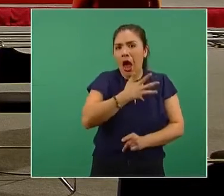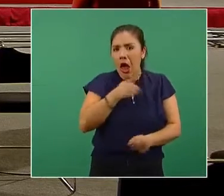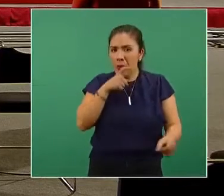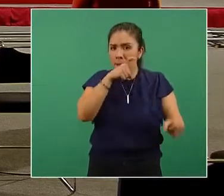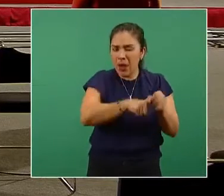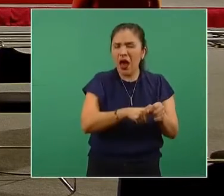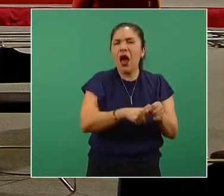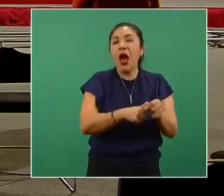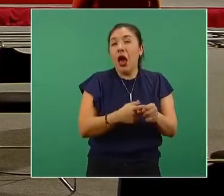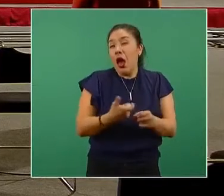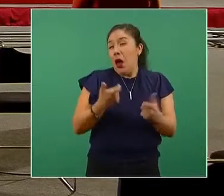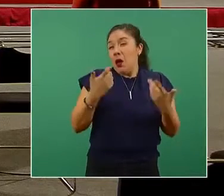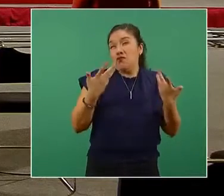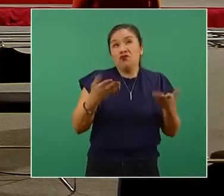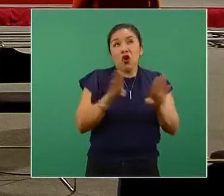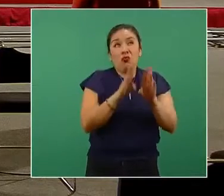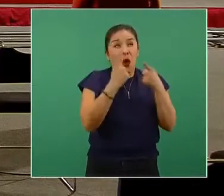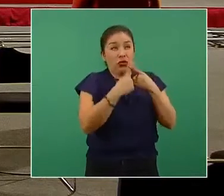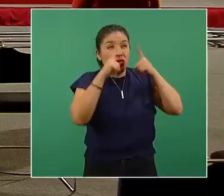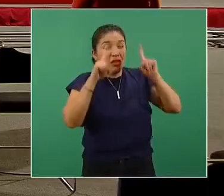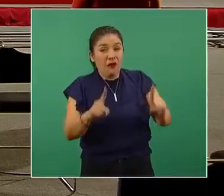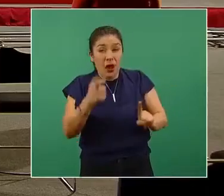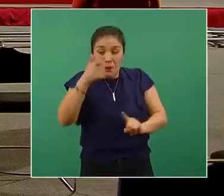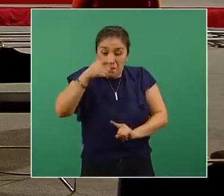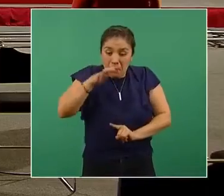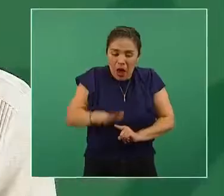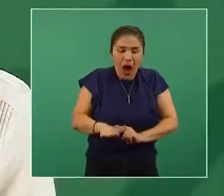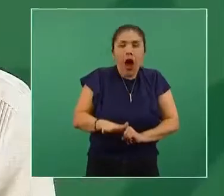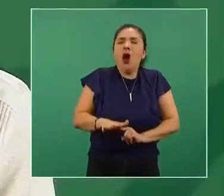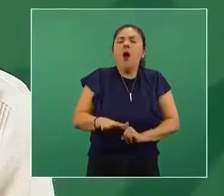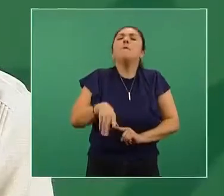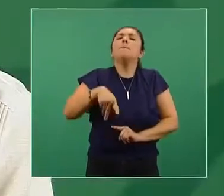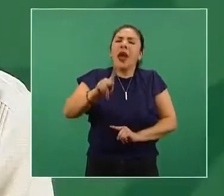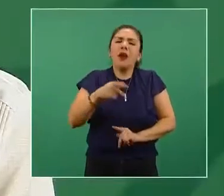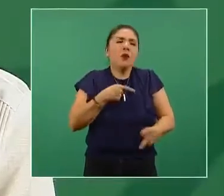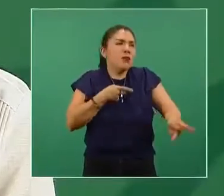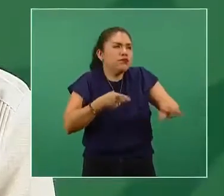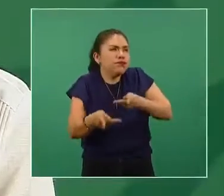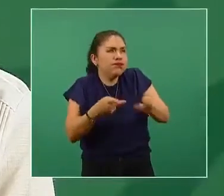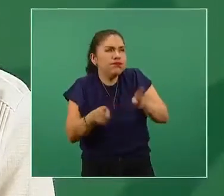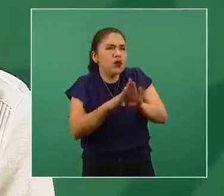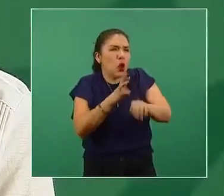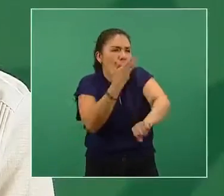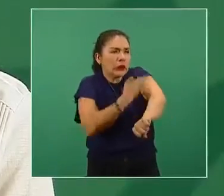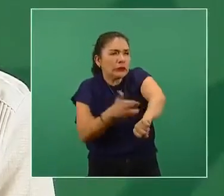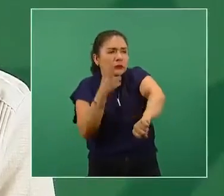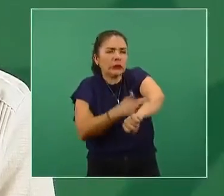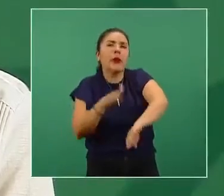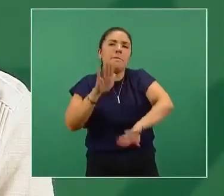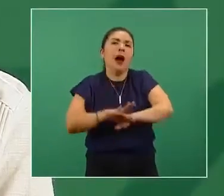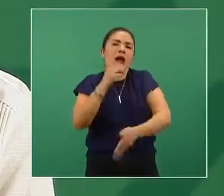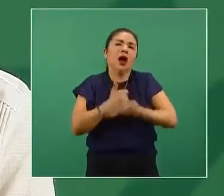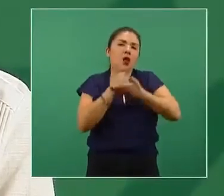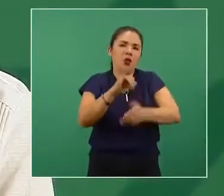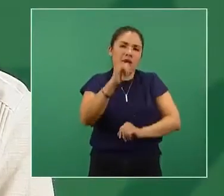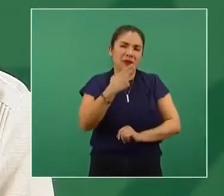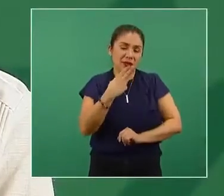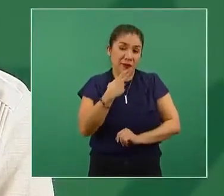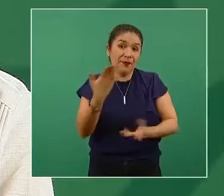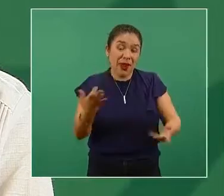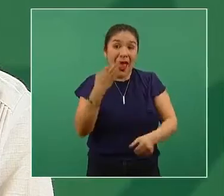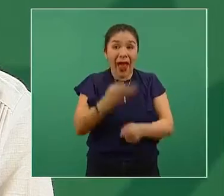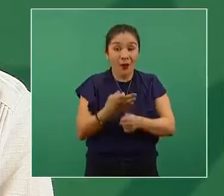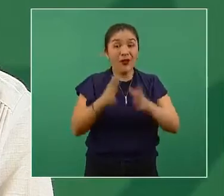una diferencia menor relativamente en términos de costos, pero en términos de logística nos representa una ventaja. Ya estamos, por lo tanto, en